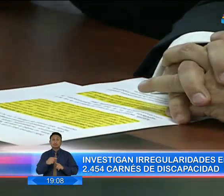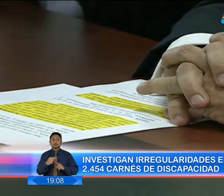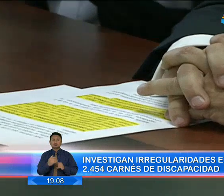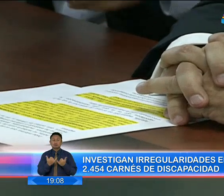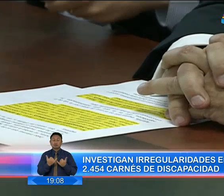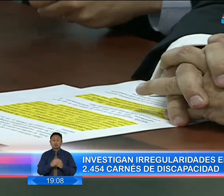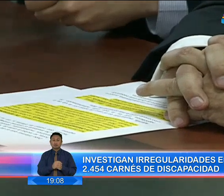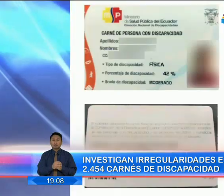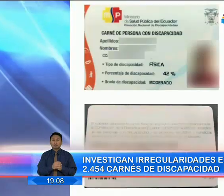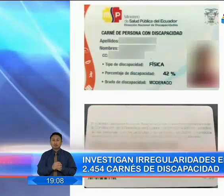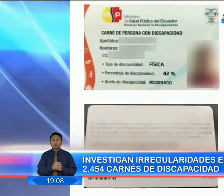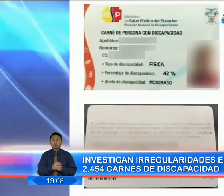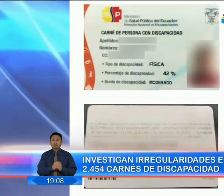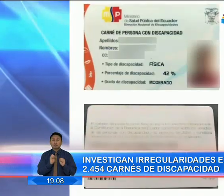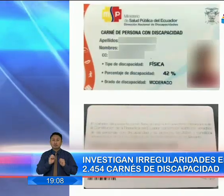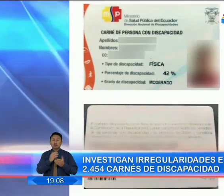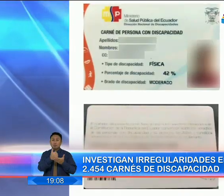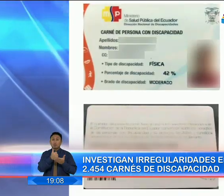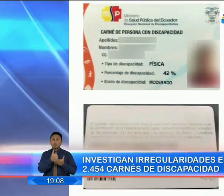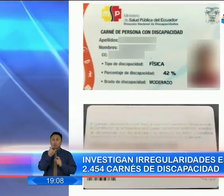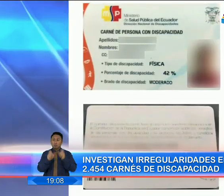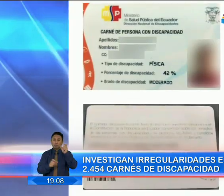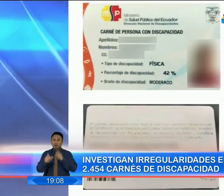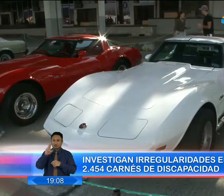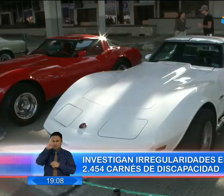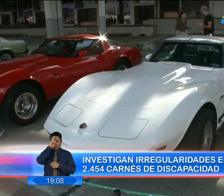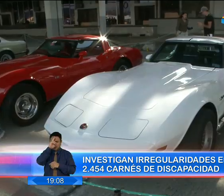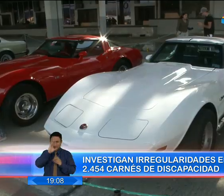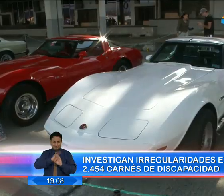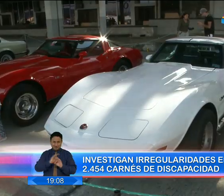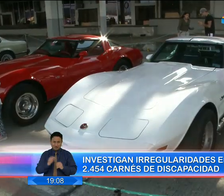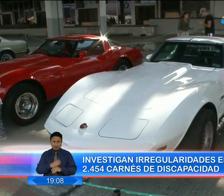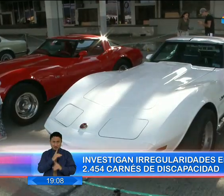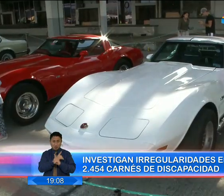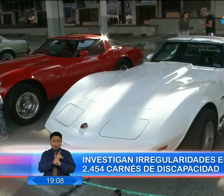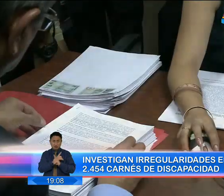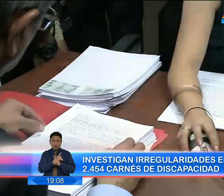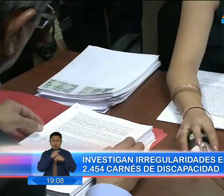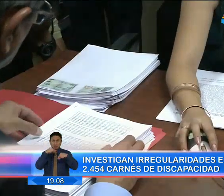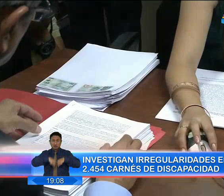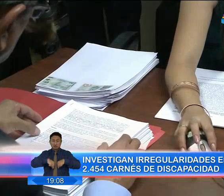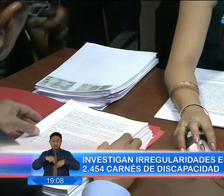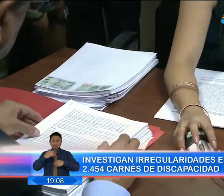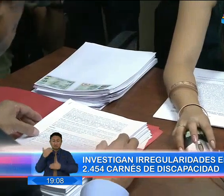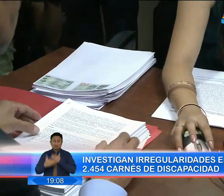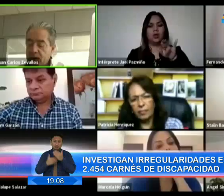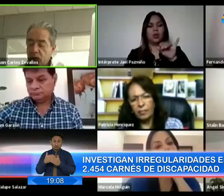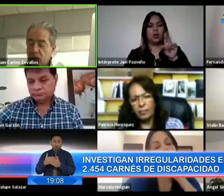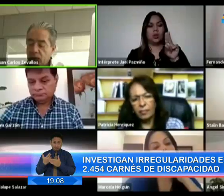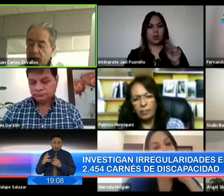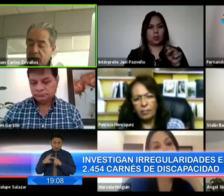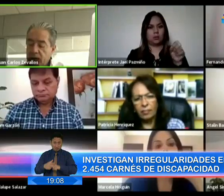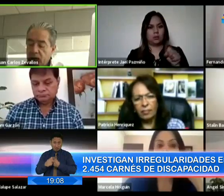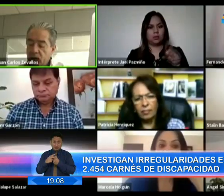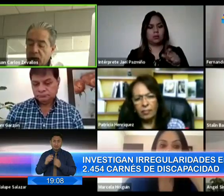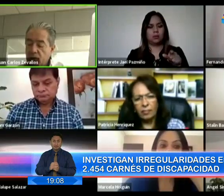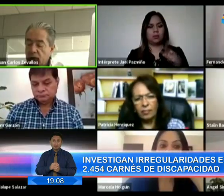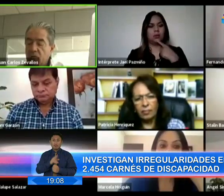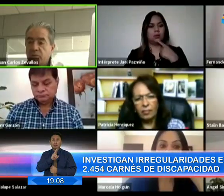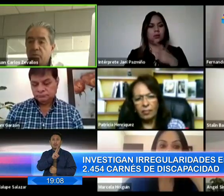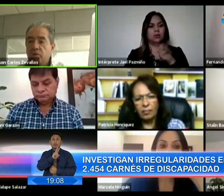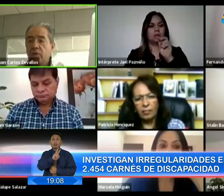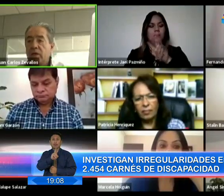derivado en una fraudulenta forma de beneficiar a personas que no tienen discapacidad, ya existen los primeros procesados. Son 22